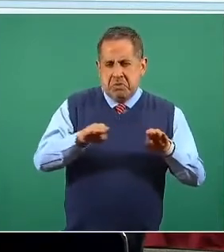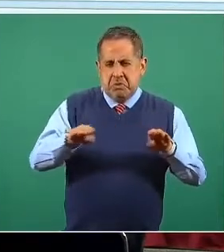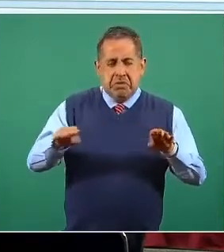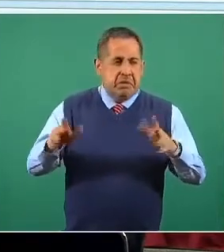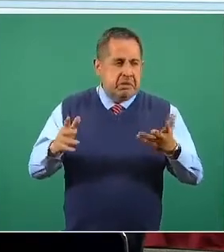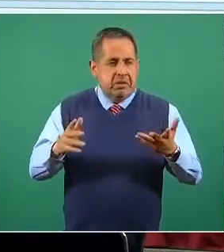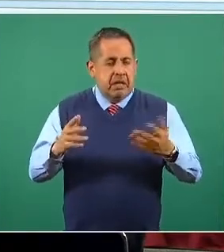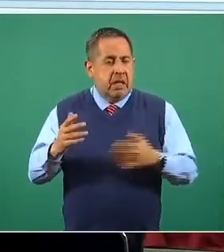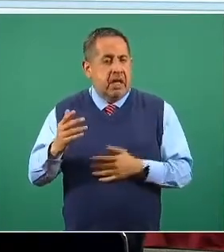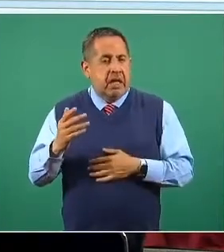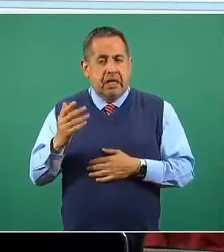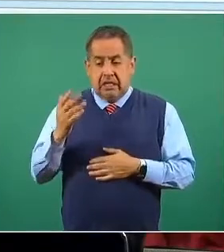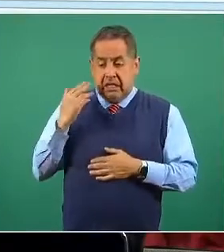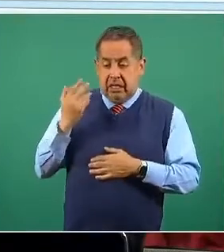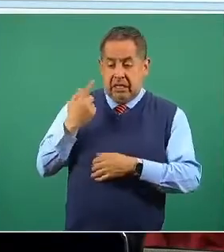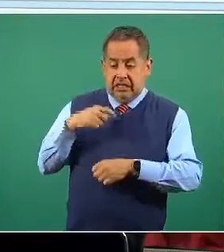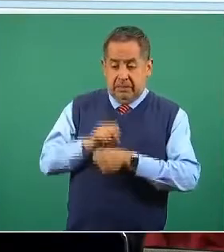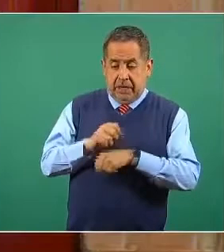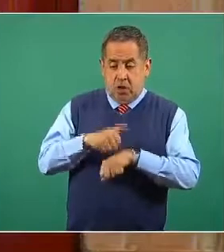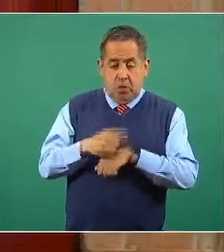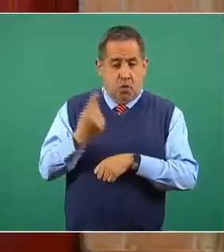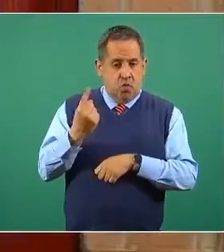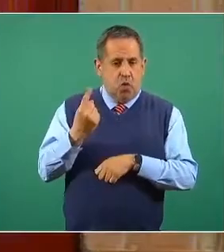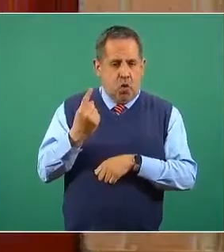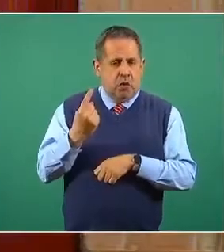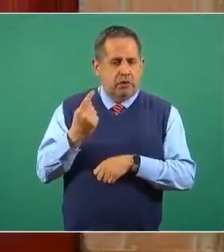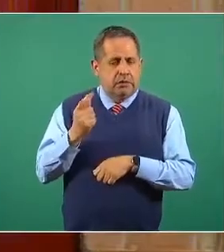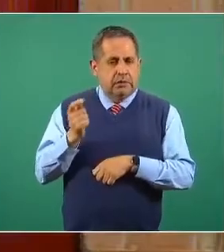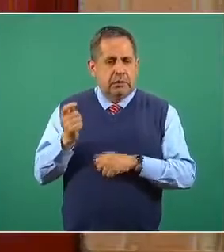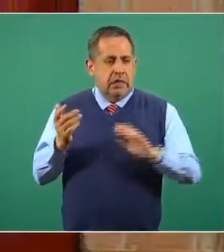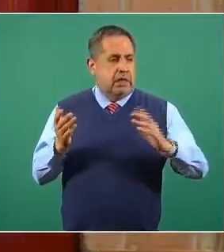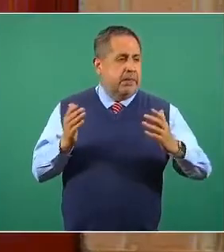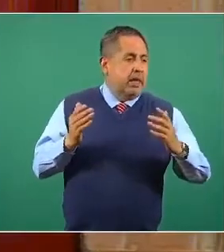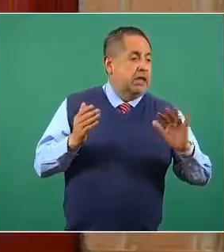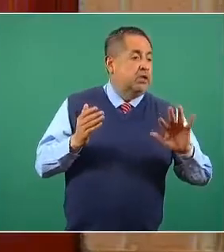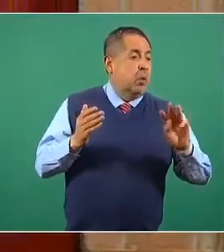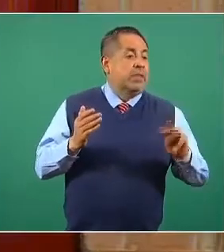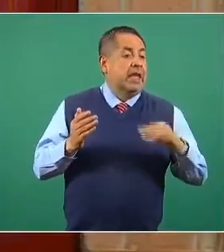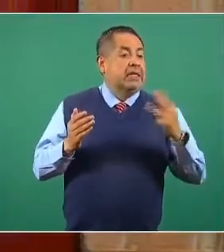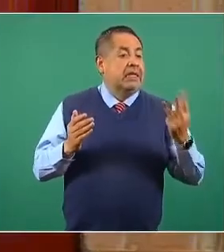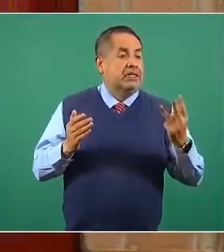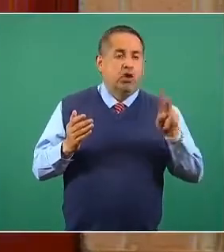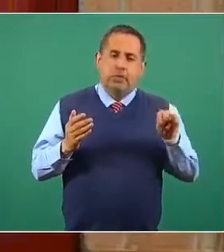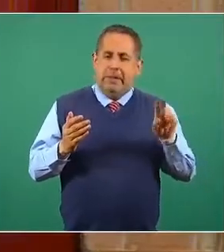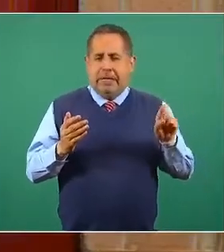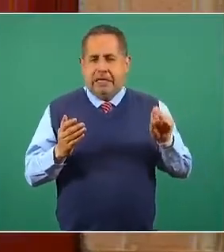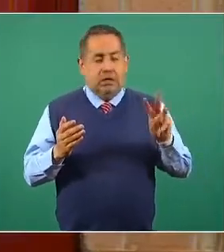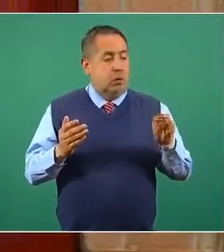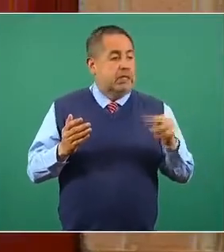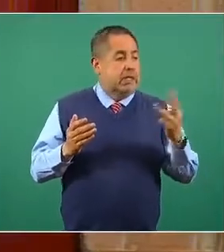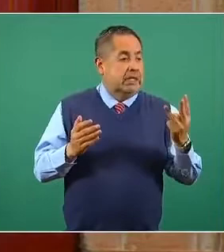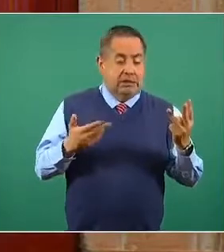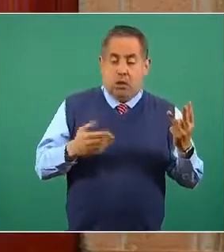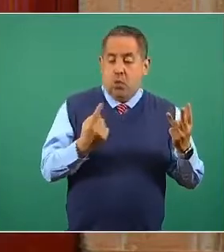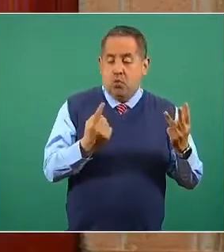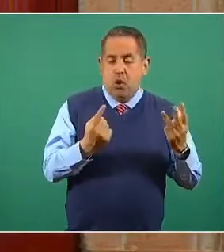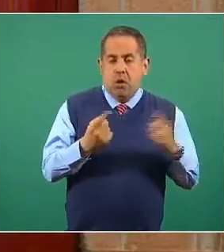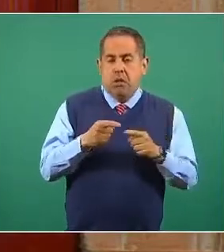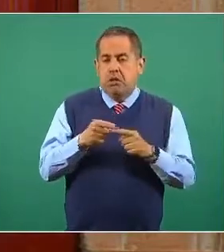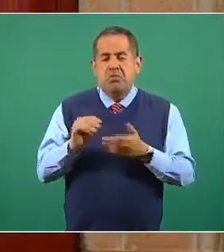que inició ahora en la semana 1 en relación a la semana 53 del 2020 continúa, es